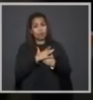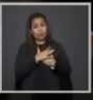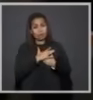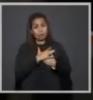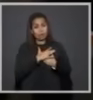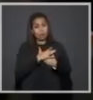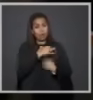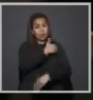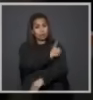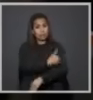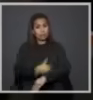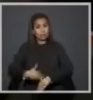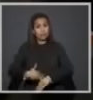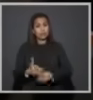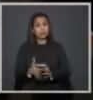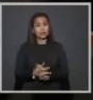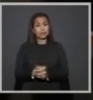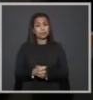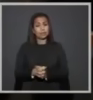a la familia,